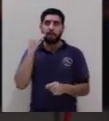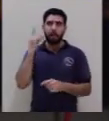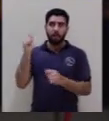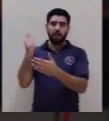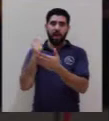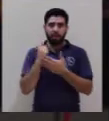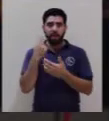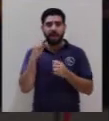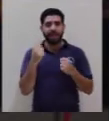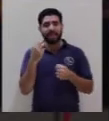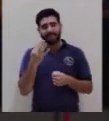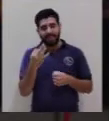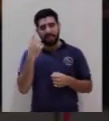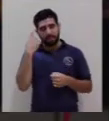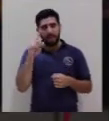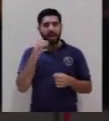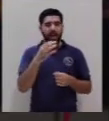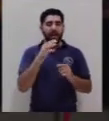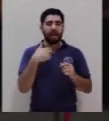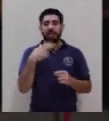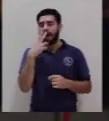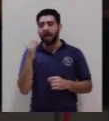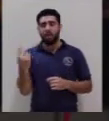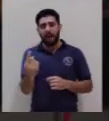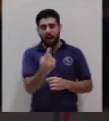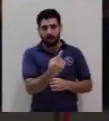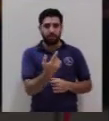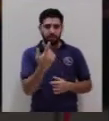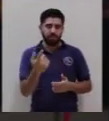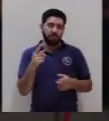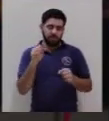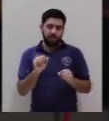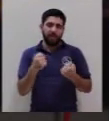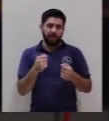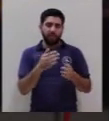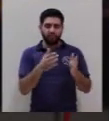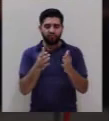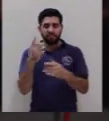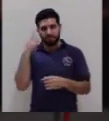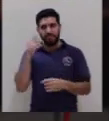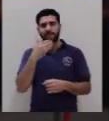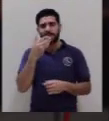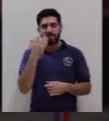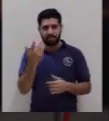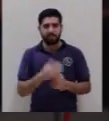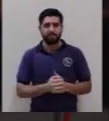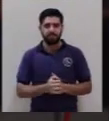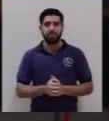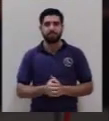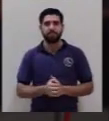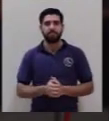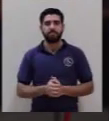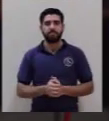mamá puede hacer 3 para 3 semanas y a veces los pagos regularmente caen en la misma fecha. Entonces es más va a servir para